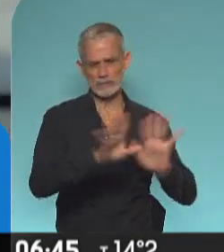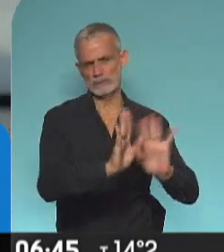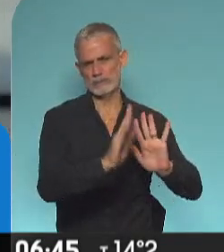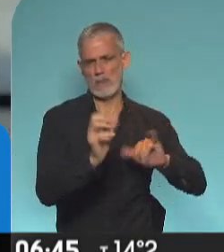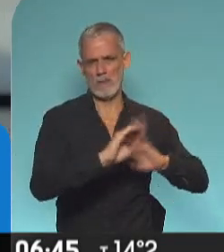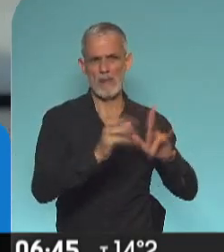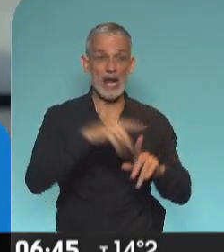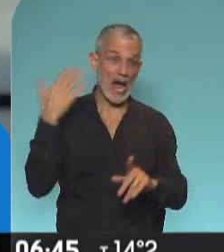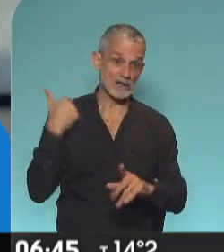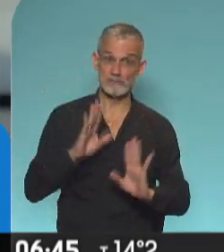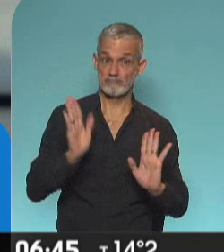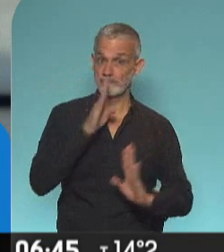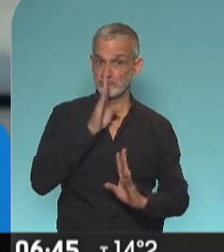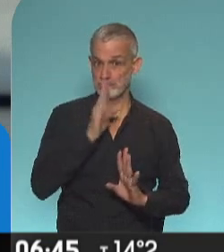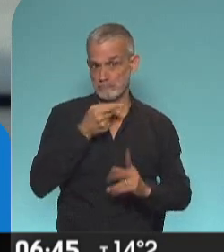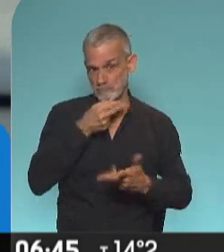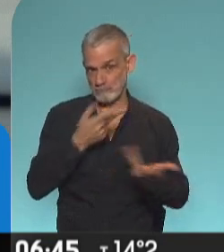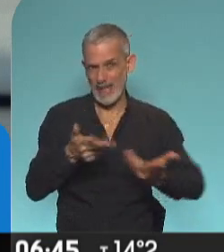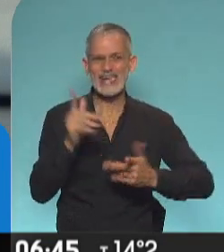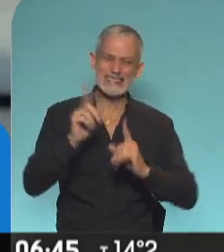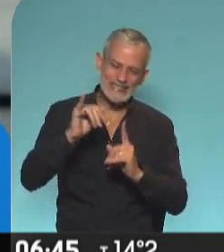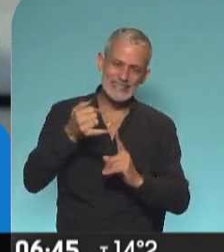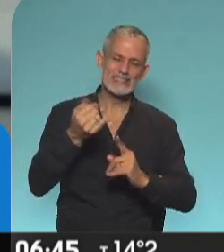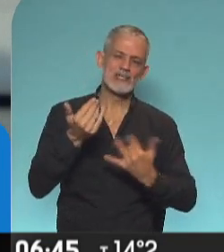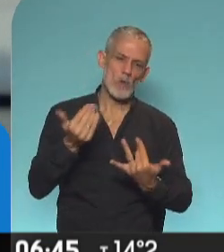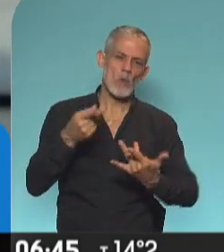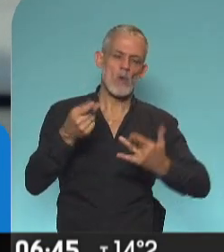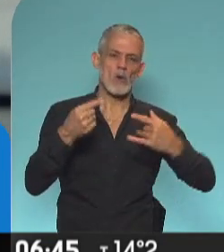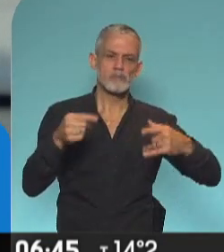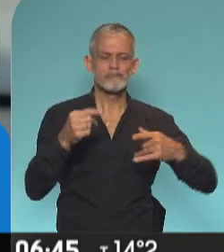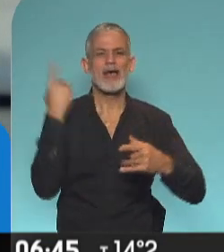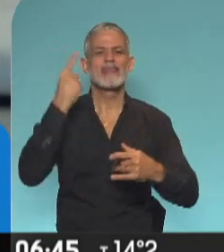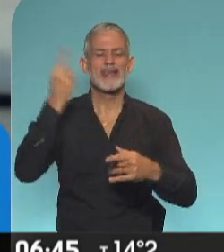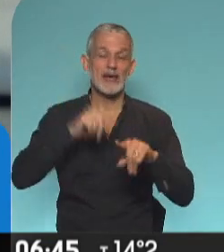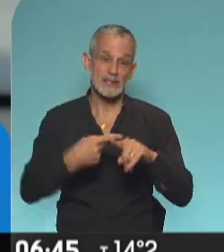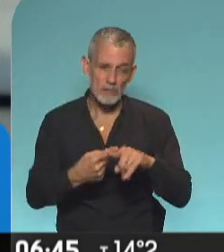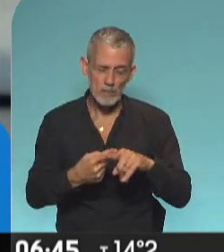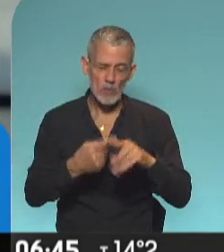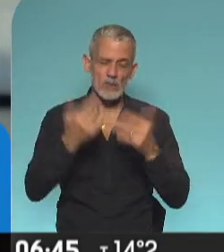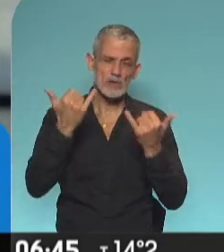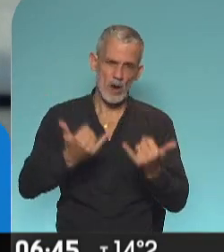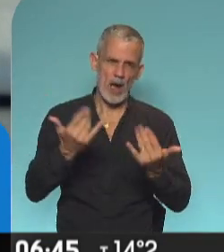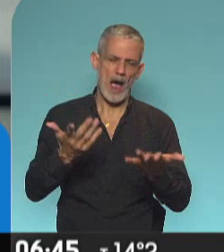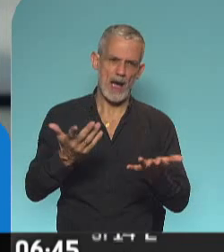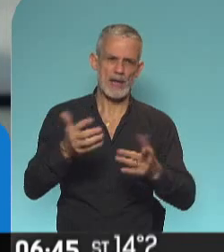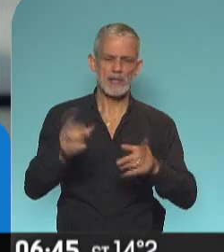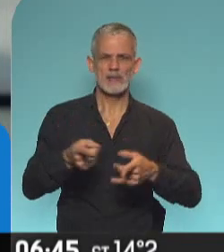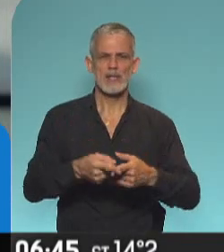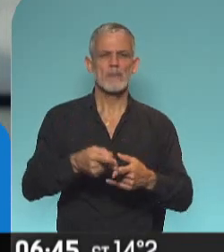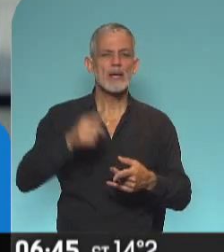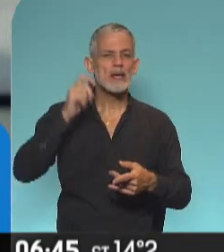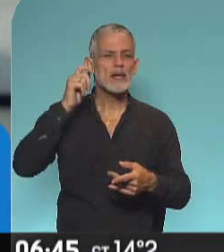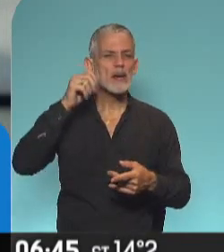caso no ocurrió así. Sí hubo referencias muy concretas de dirigentes políticos, también de